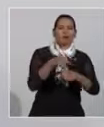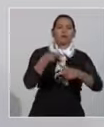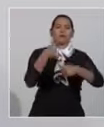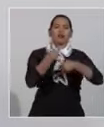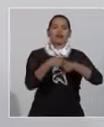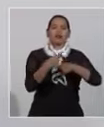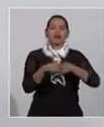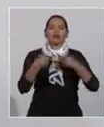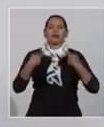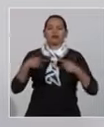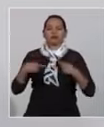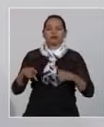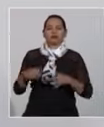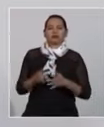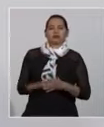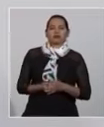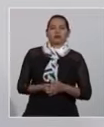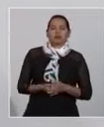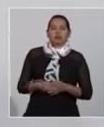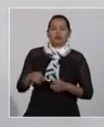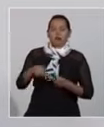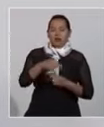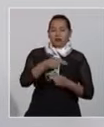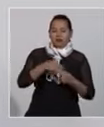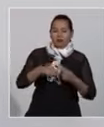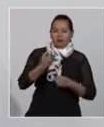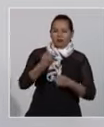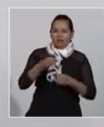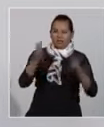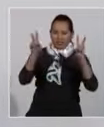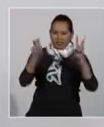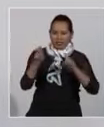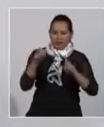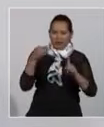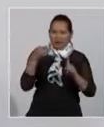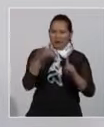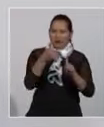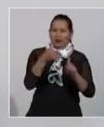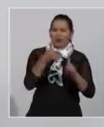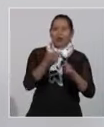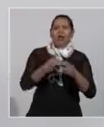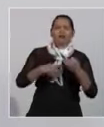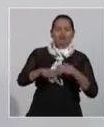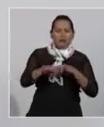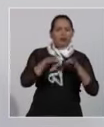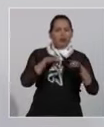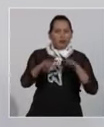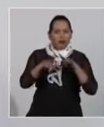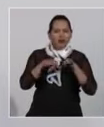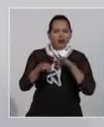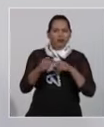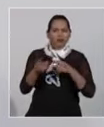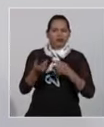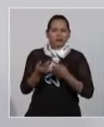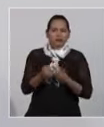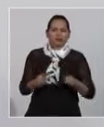combatirlas. Y para tocar este tema que nos duele tanto como familias, lo que estamos haciendo es trabajar con la sociedad civil,